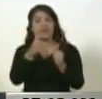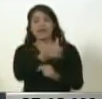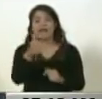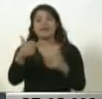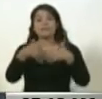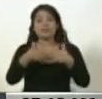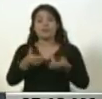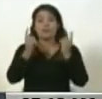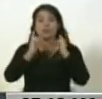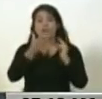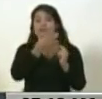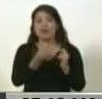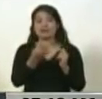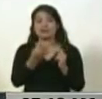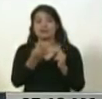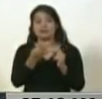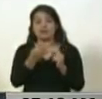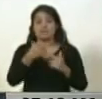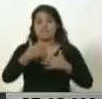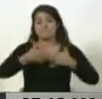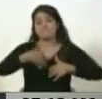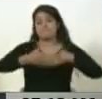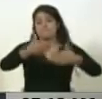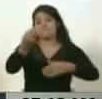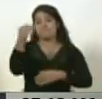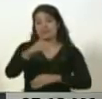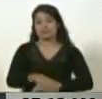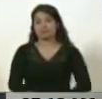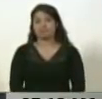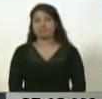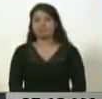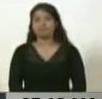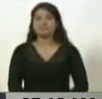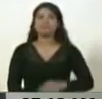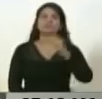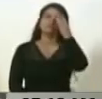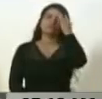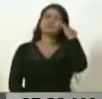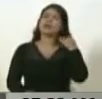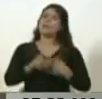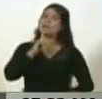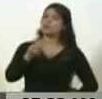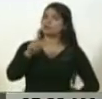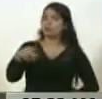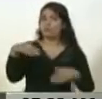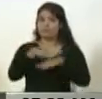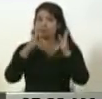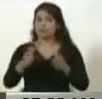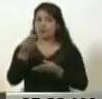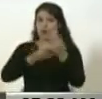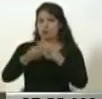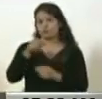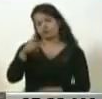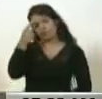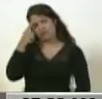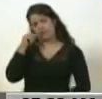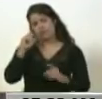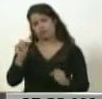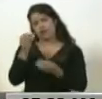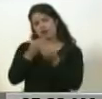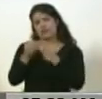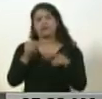manera de incrementar la capacidad. Ahora, hay una situación que se está viviendo en las calles, usted es el ministro de Economía, y la gente, para la gente común,